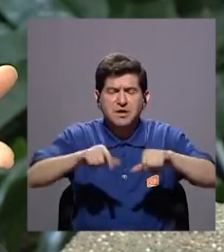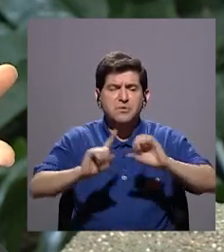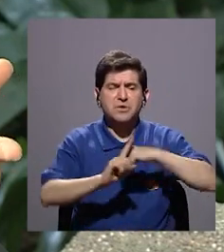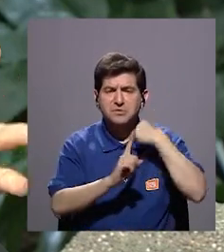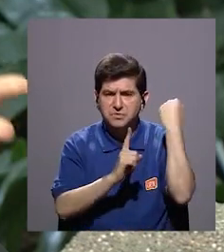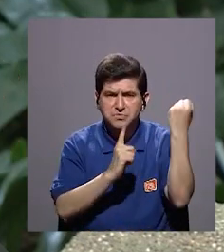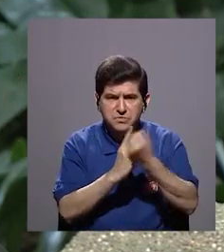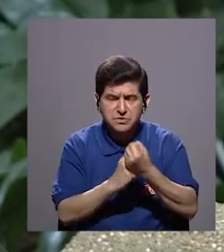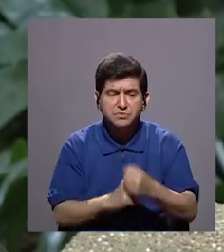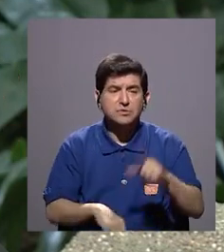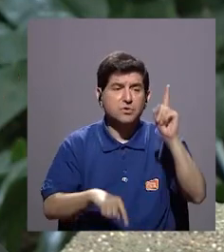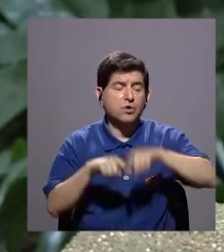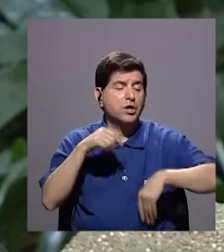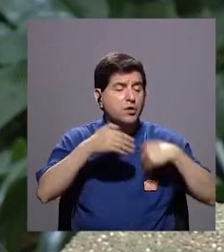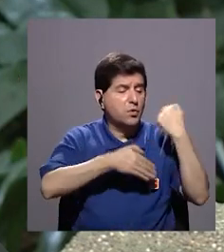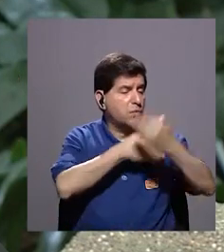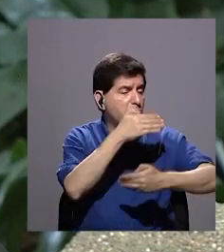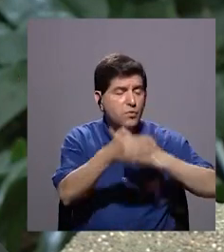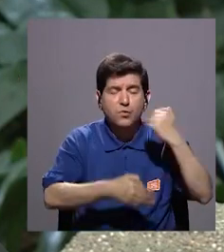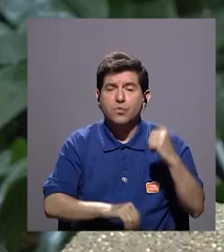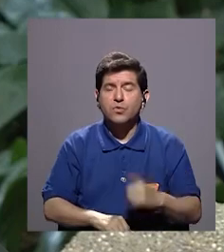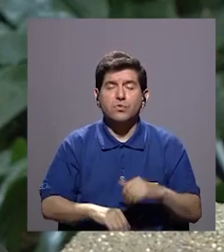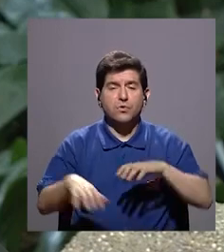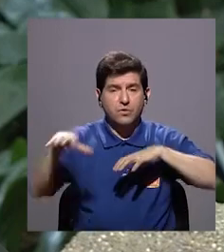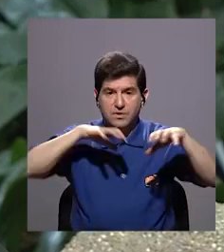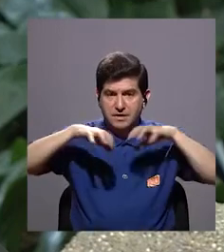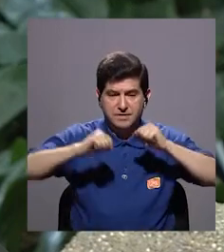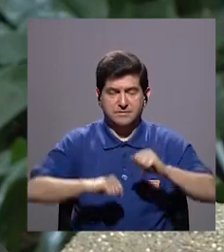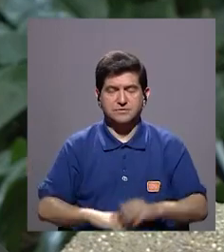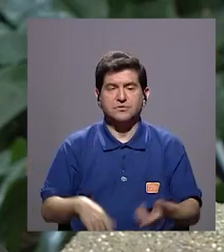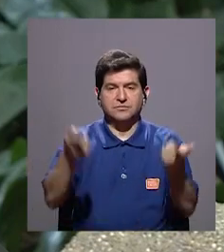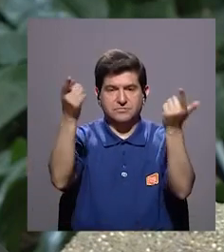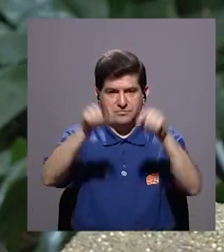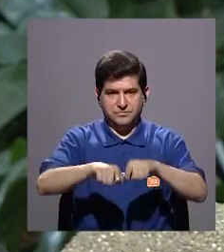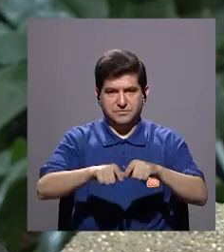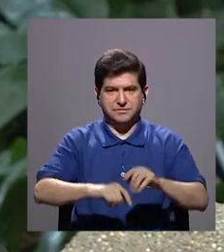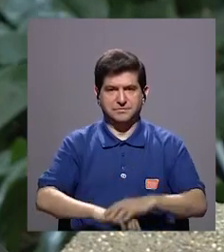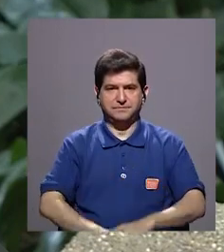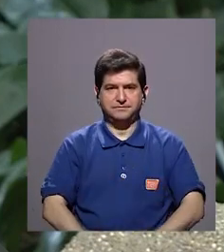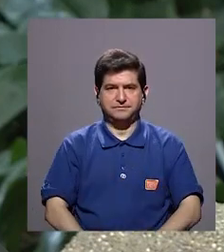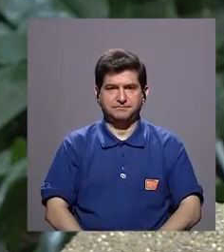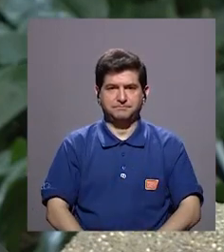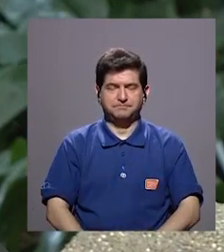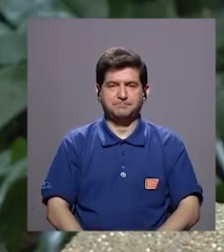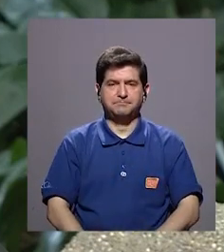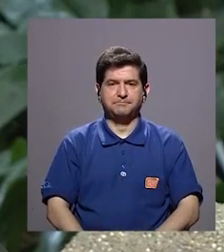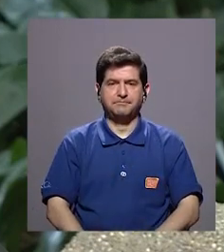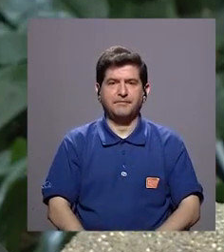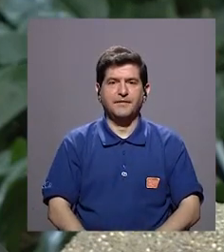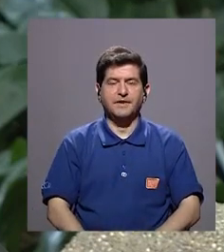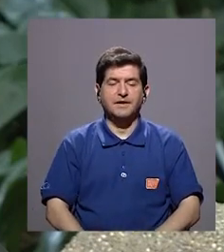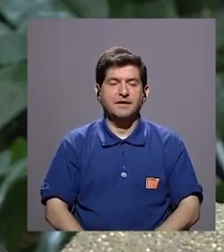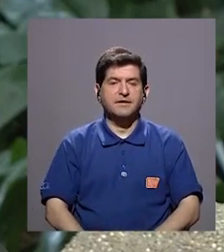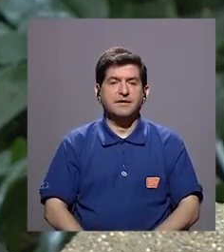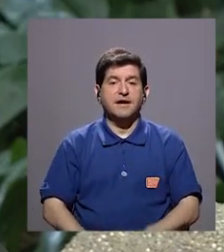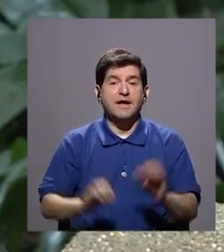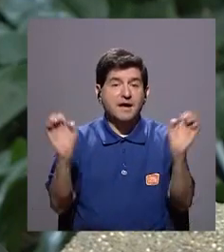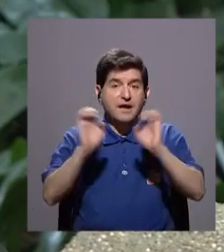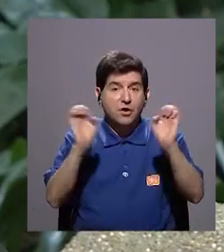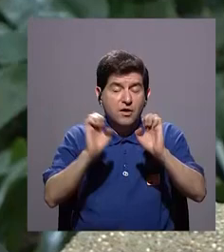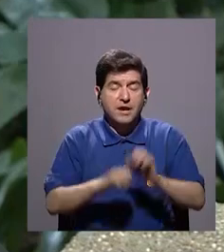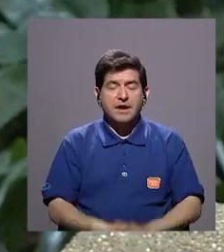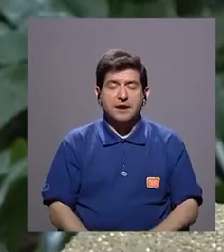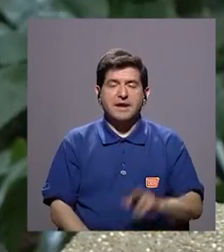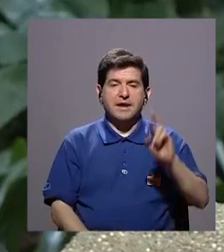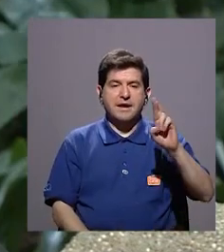eso que sucedió, no pudo procesar el evento, ¿verdad? Uh-huh. Y en ese caso, lo que pasa con la energía